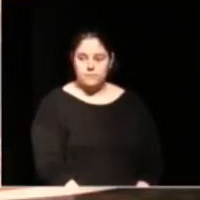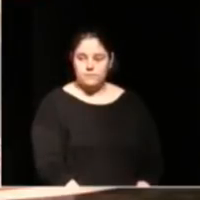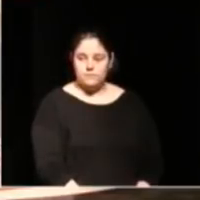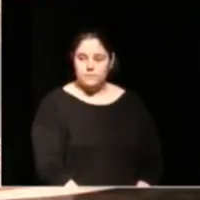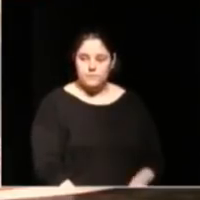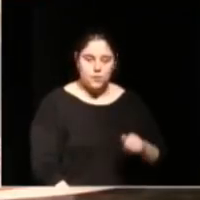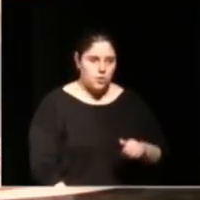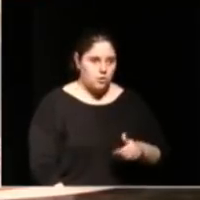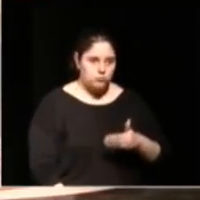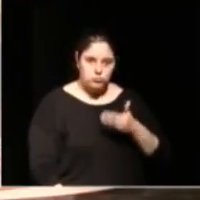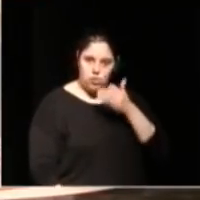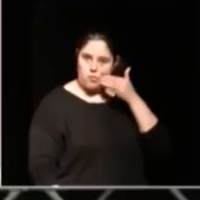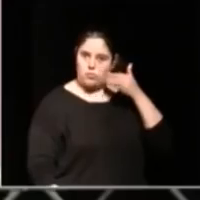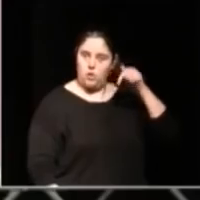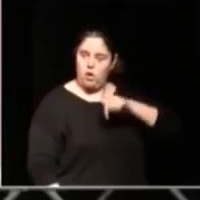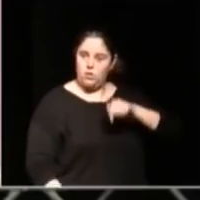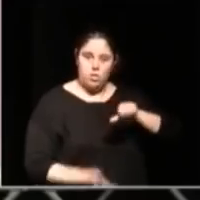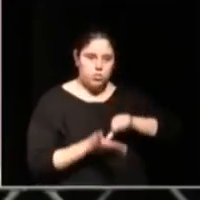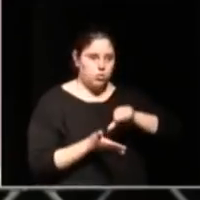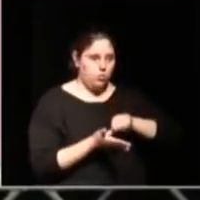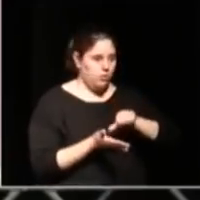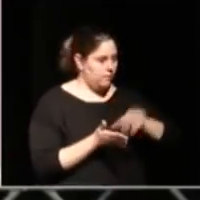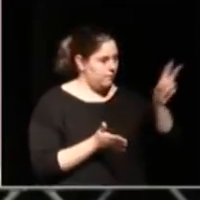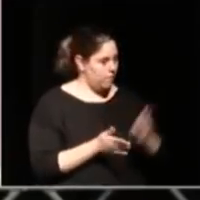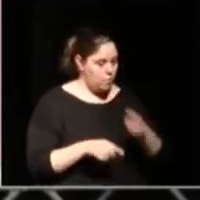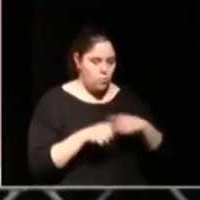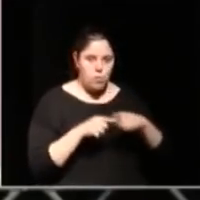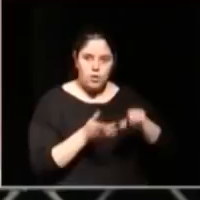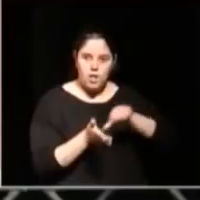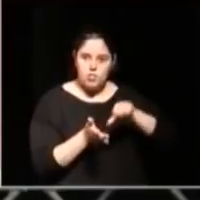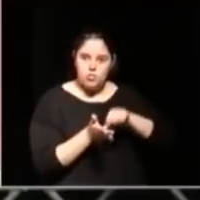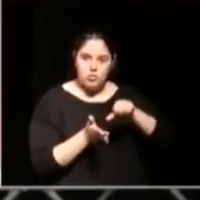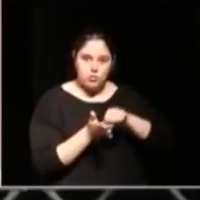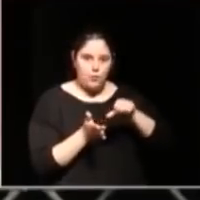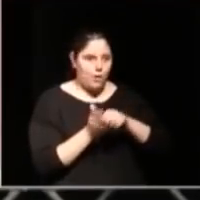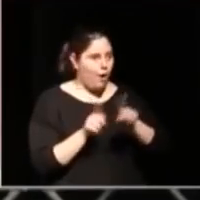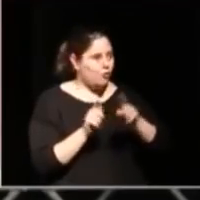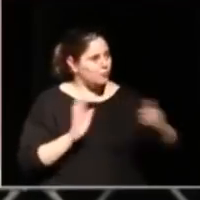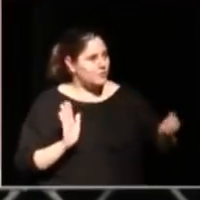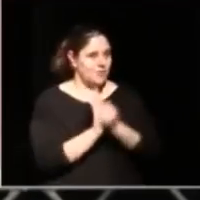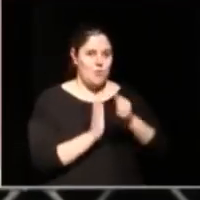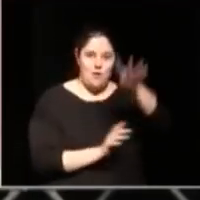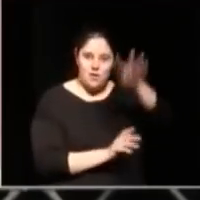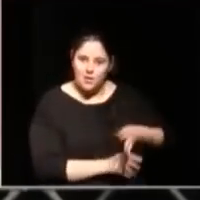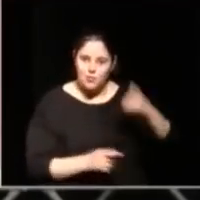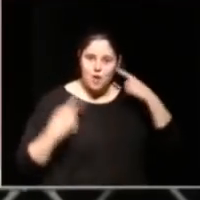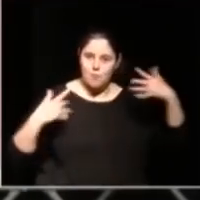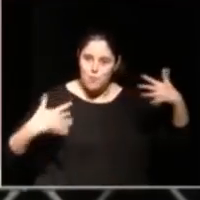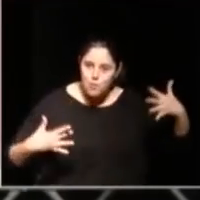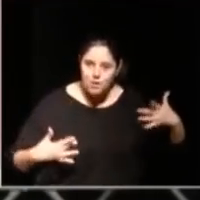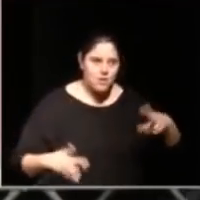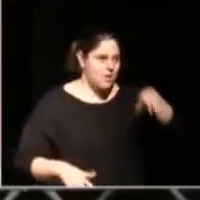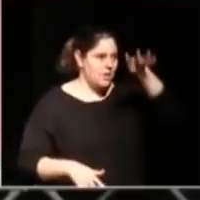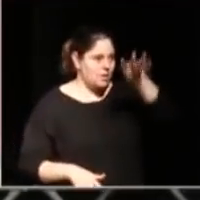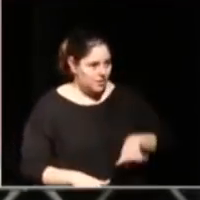Es un honor intervenir en esta ciudad, una ciudad que simboliza la Cataluña popular, la Cataluña que se ha construido